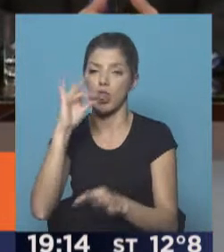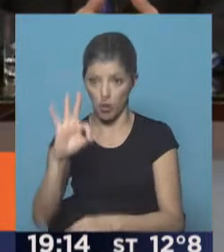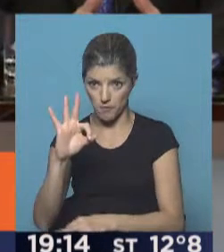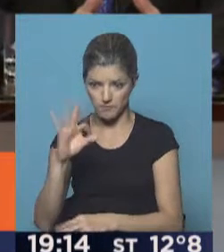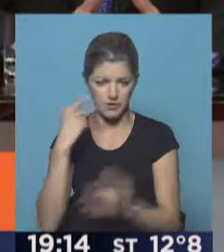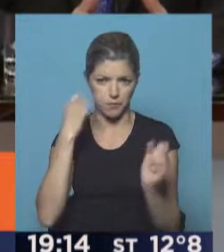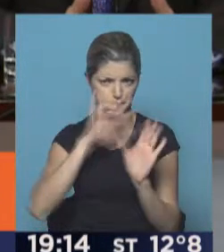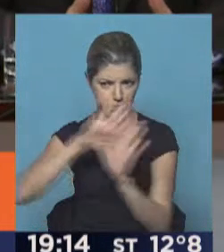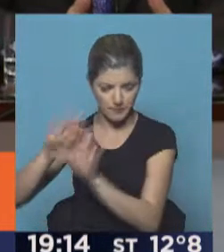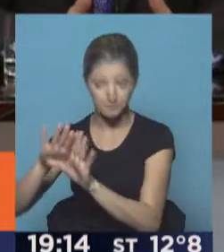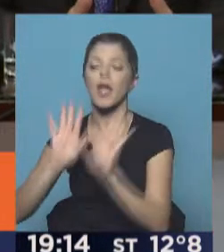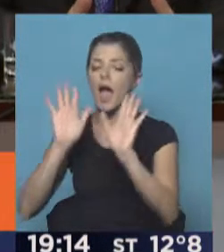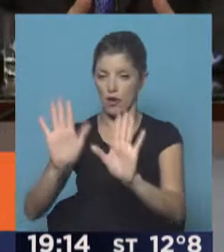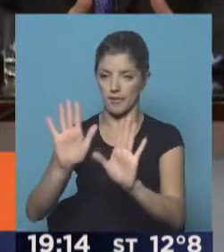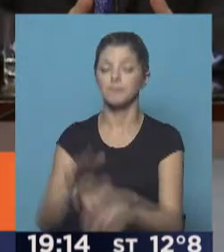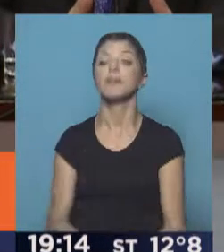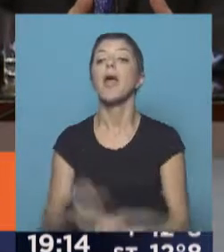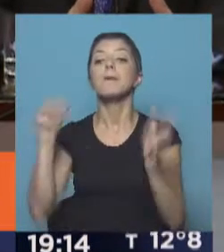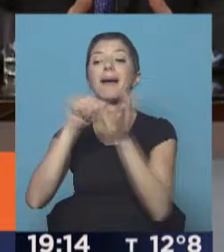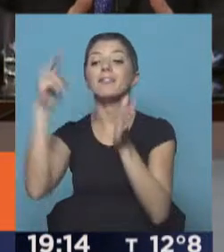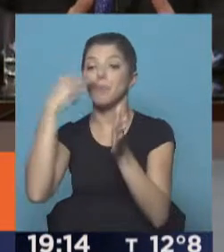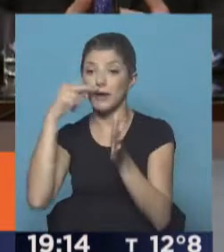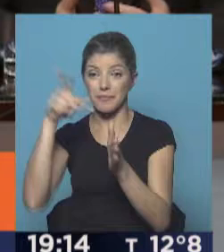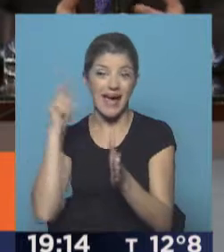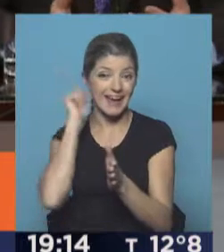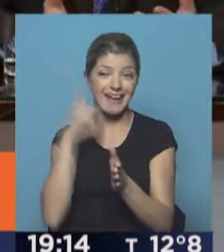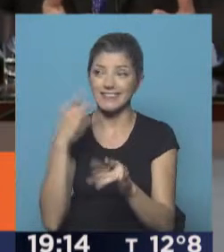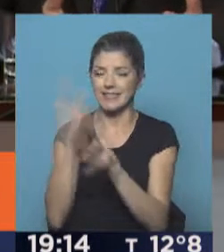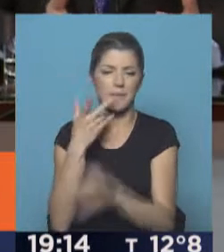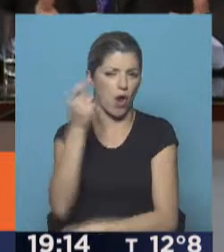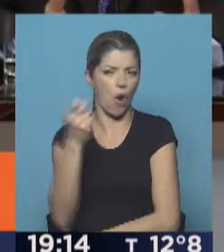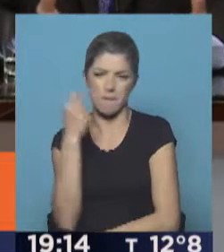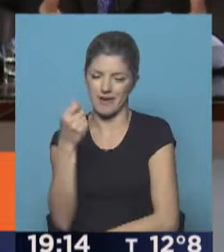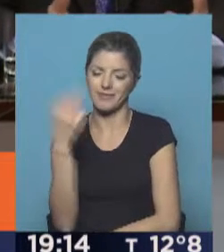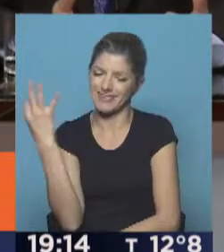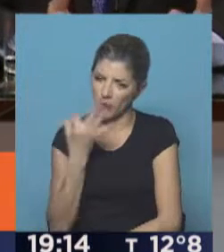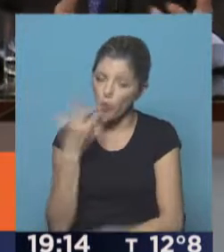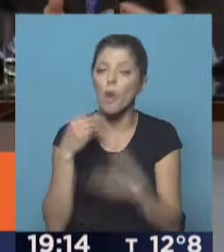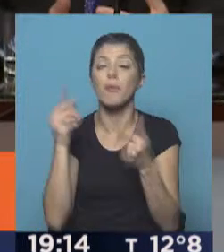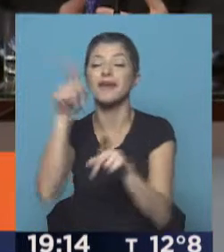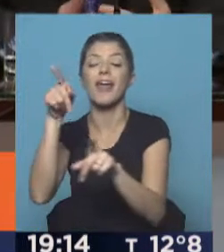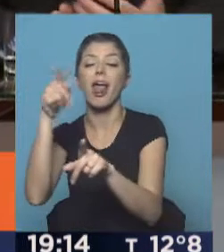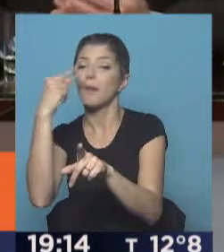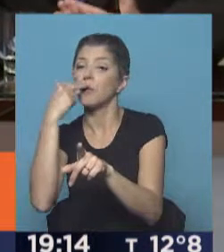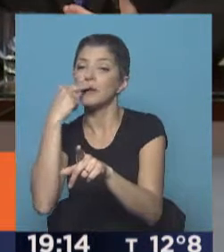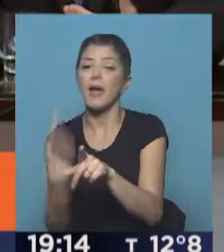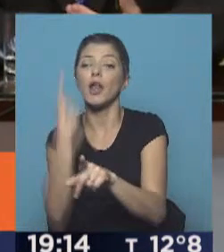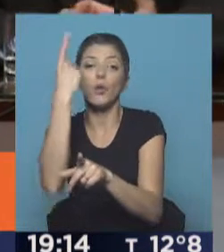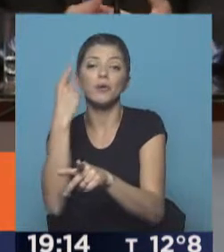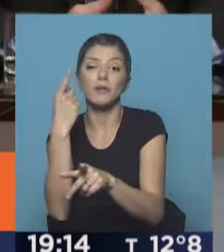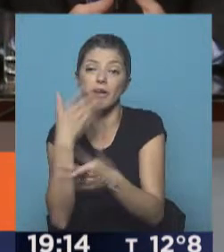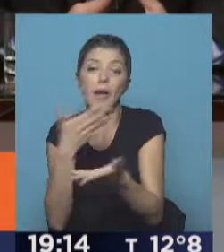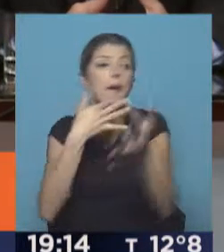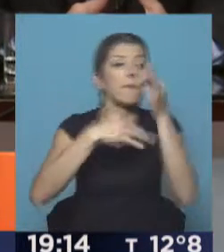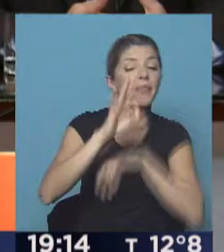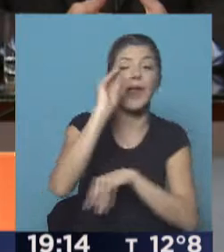El gas de Bolivia es muy probable que lo sigamos comprando siempre, porque es un gas que prácticamente Bolivia no tiene otra cosa que hacer que vendérselo a